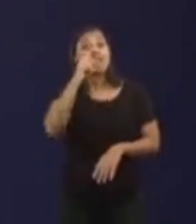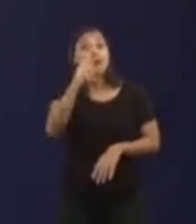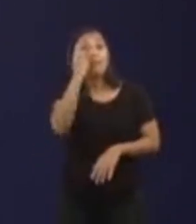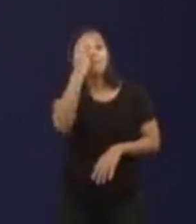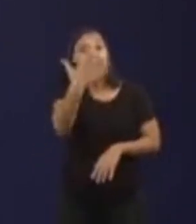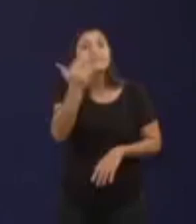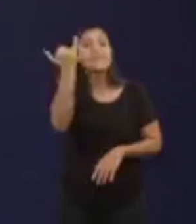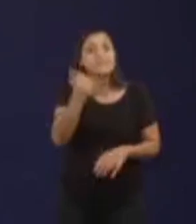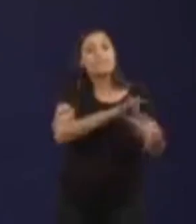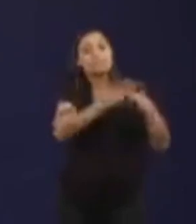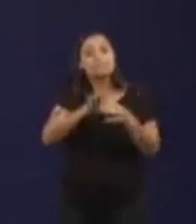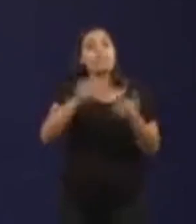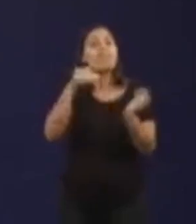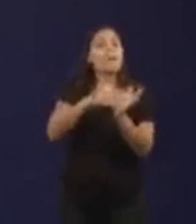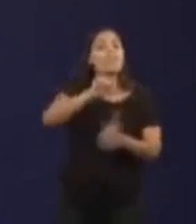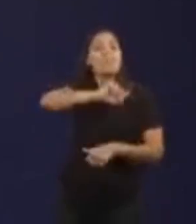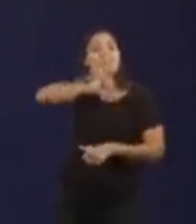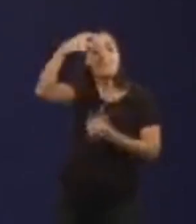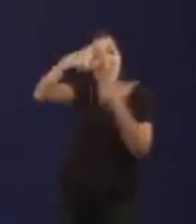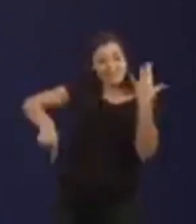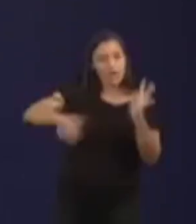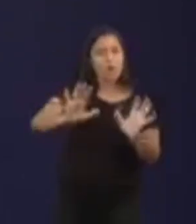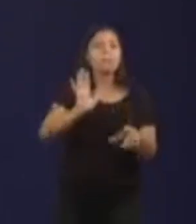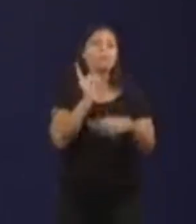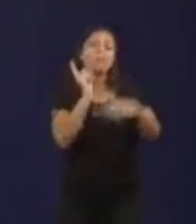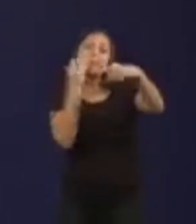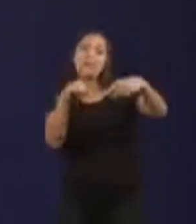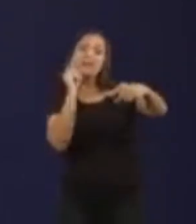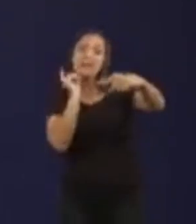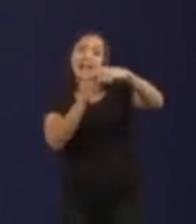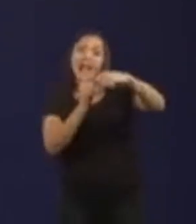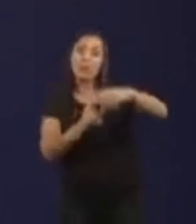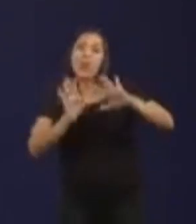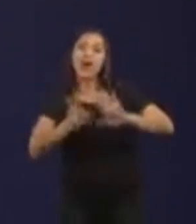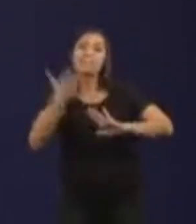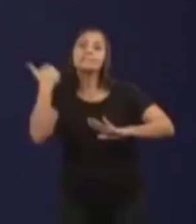ipc Bueno hay que calcular por supuesto el ipc de eh